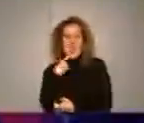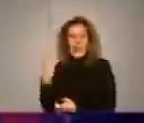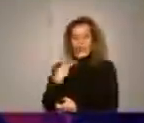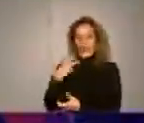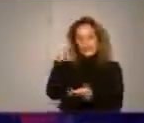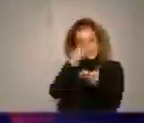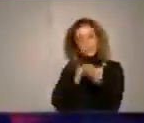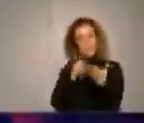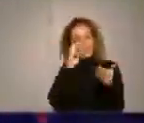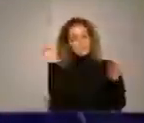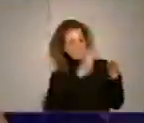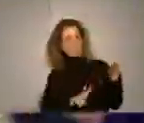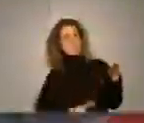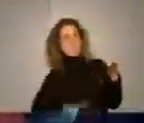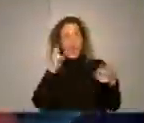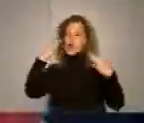datos es normal que esté